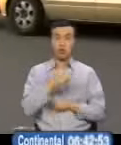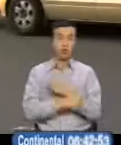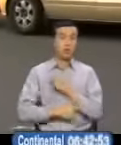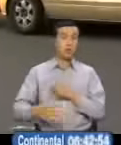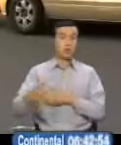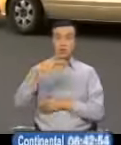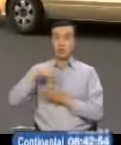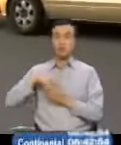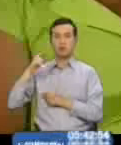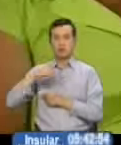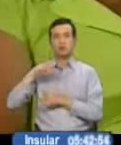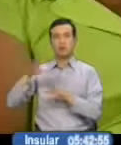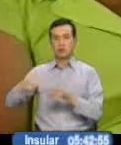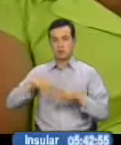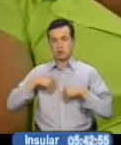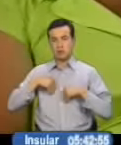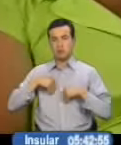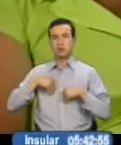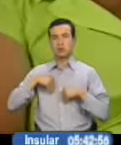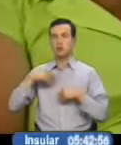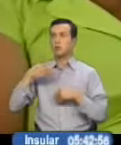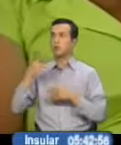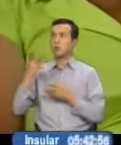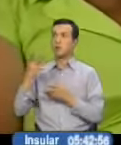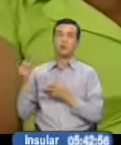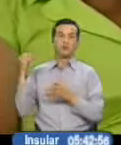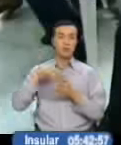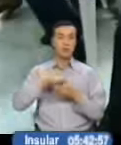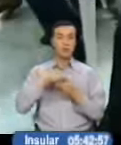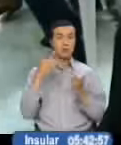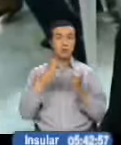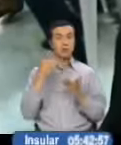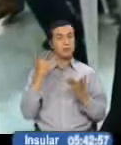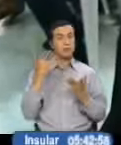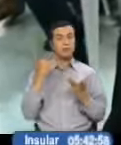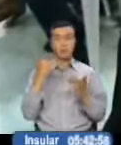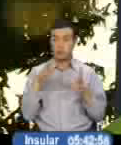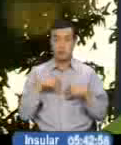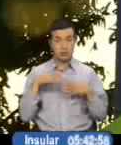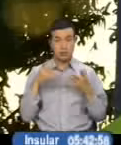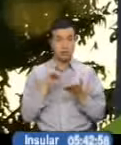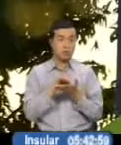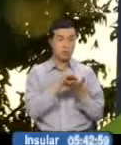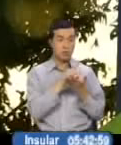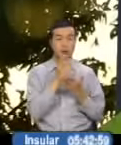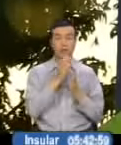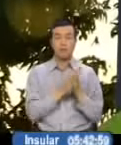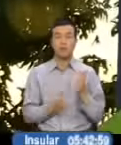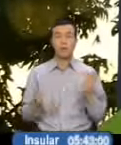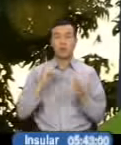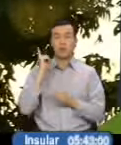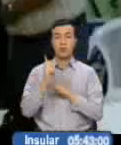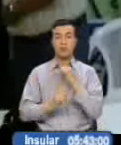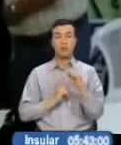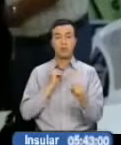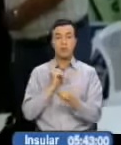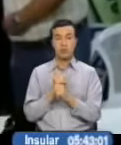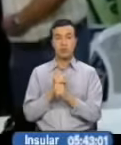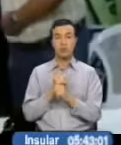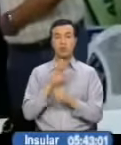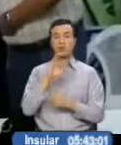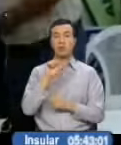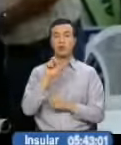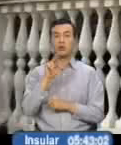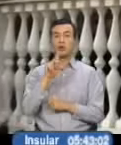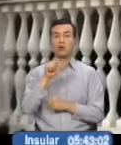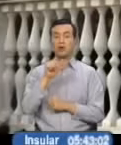fiscales deberán acatar el mandato popular. Caso contrario, serán destituidos. Para ello, tendrán un lapso de un año. Carlos Gines, dirigente